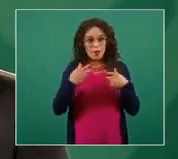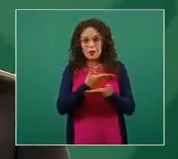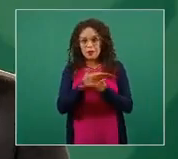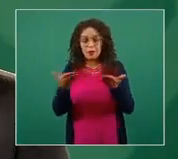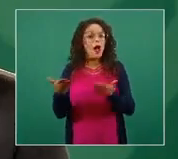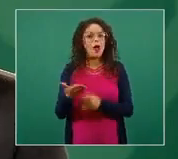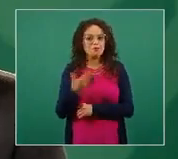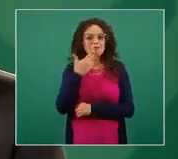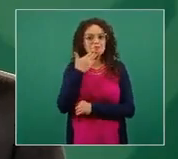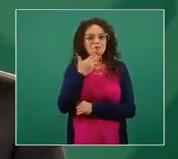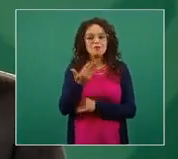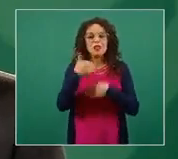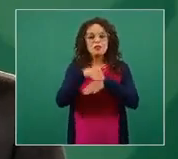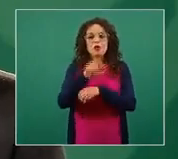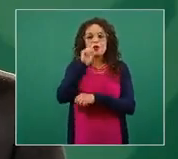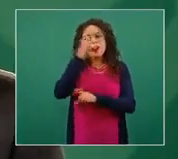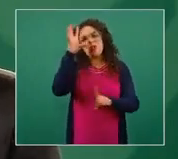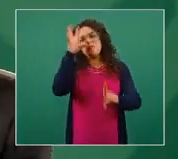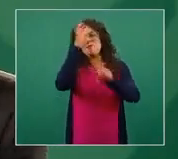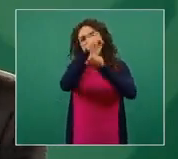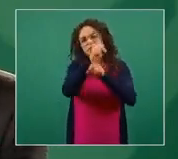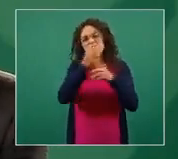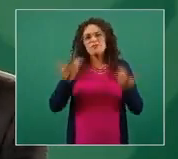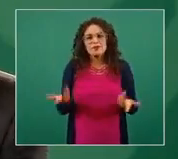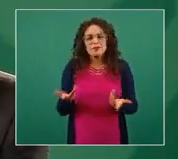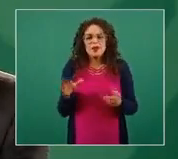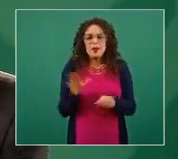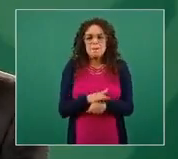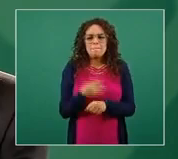asistentes sobre los retos, por qué es tan